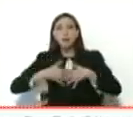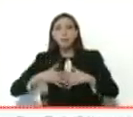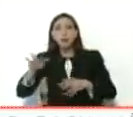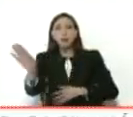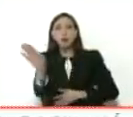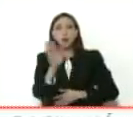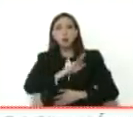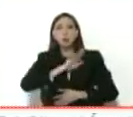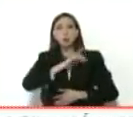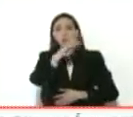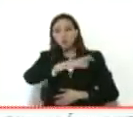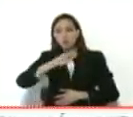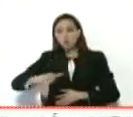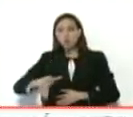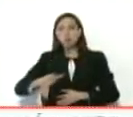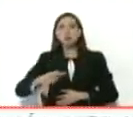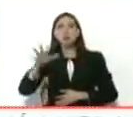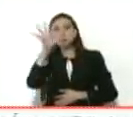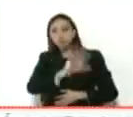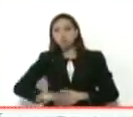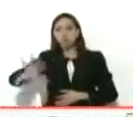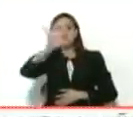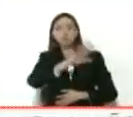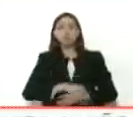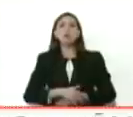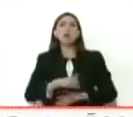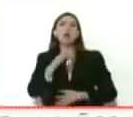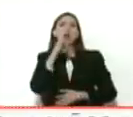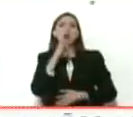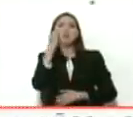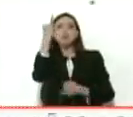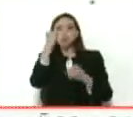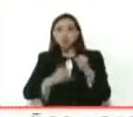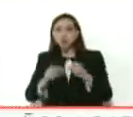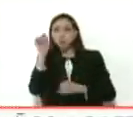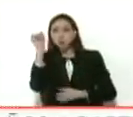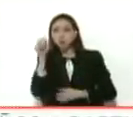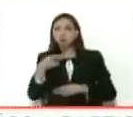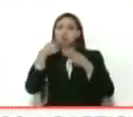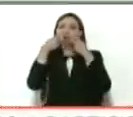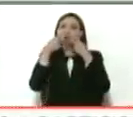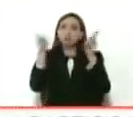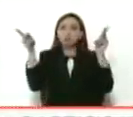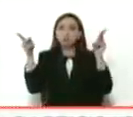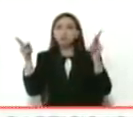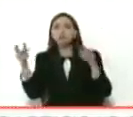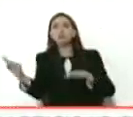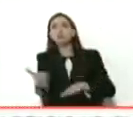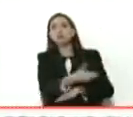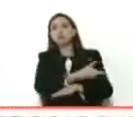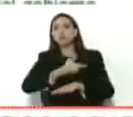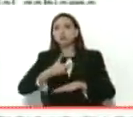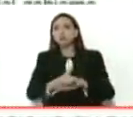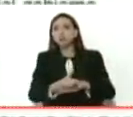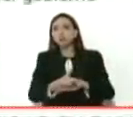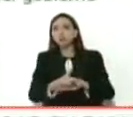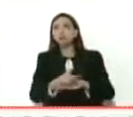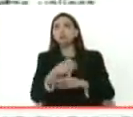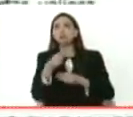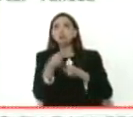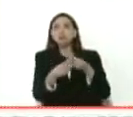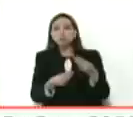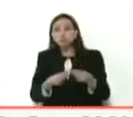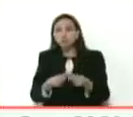socios en el mundo este es el mensaje de último minuto que publica la república bolivariana de venezuela